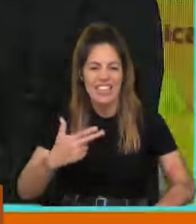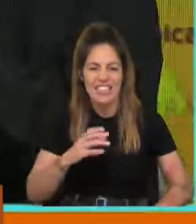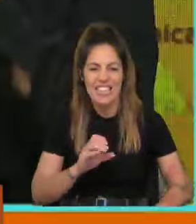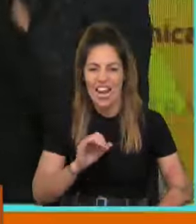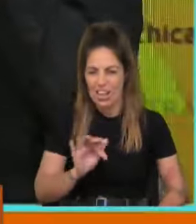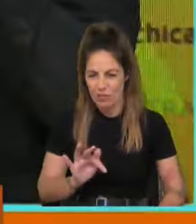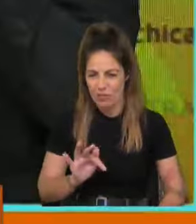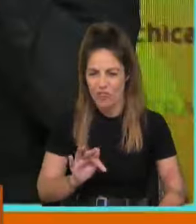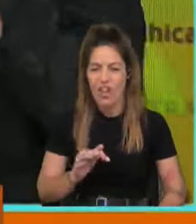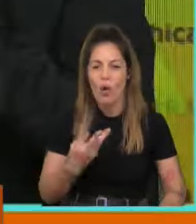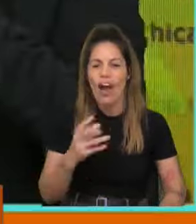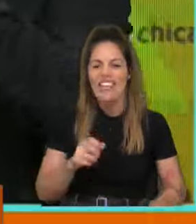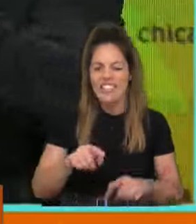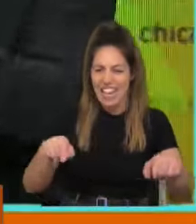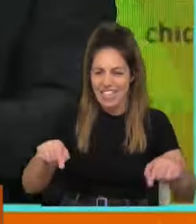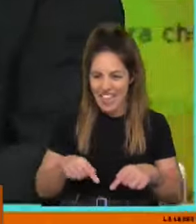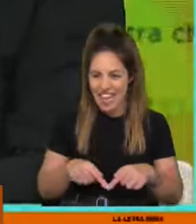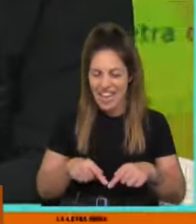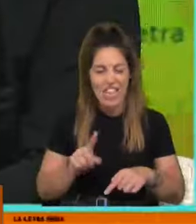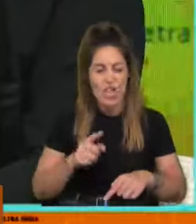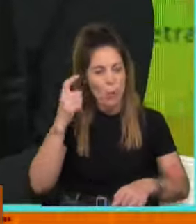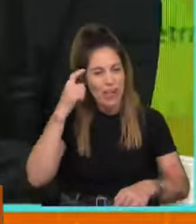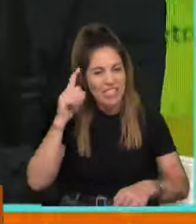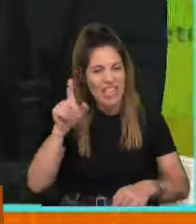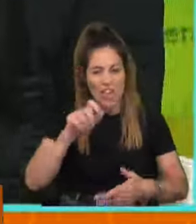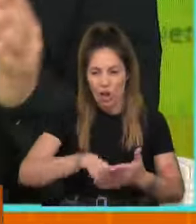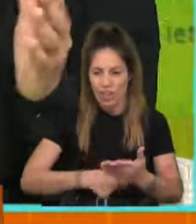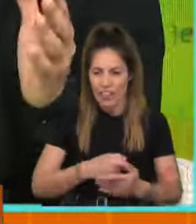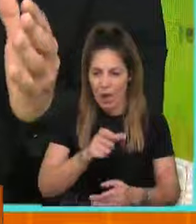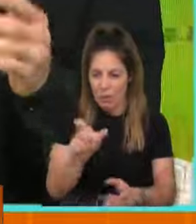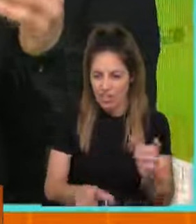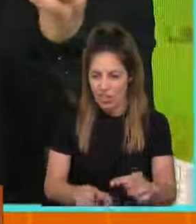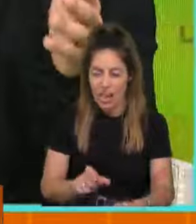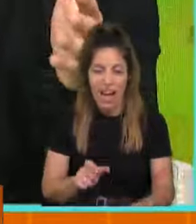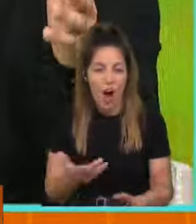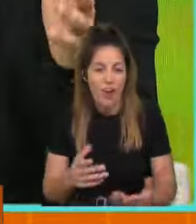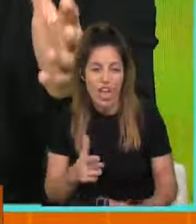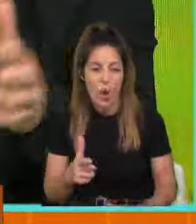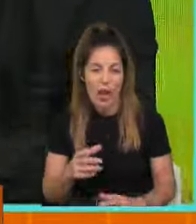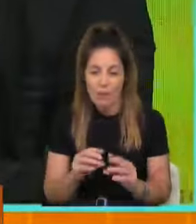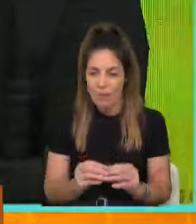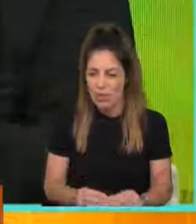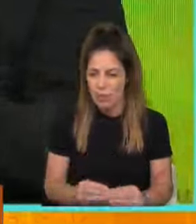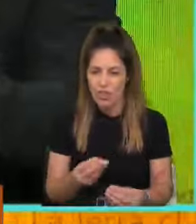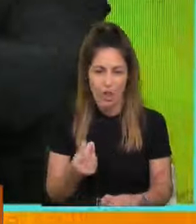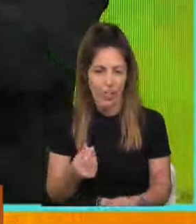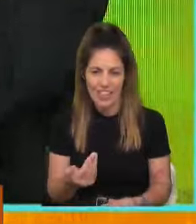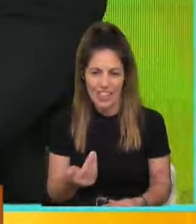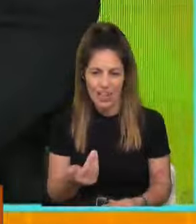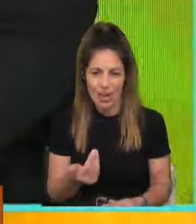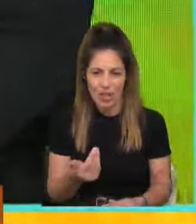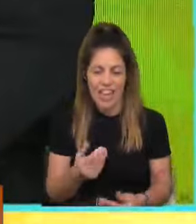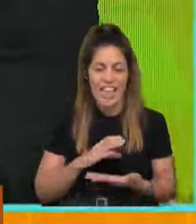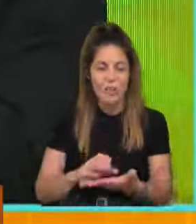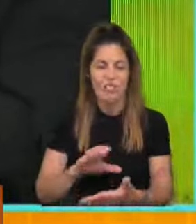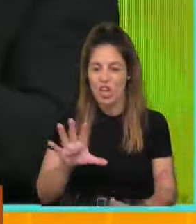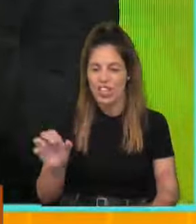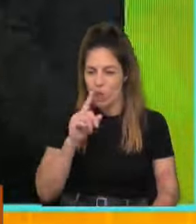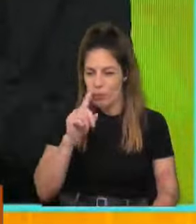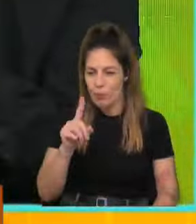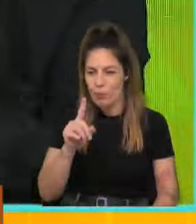salas sin pensar que después tenía que contratar gente ahora no hay presupuesto Y tenemos esa inversión de 500 millones de pesos con niños y niñas para